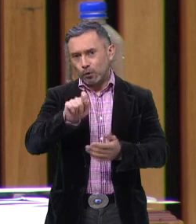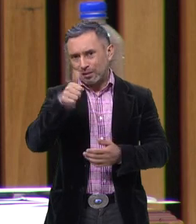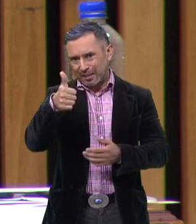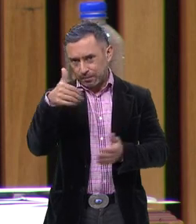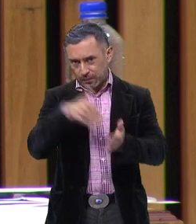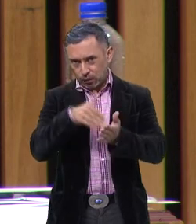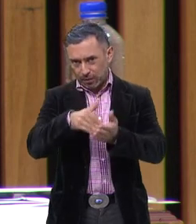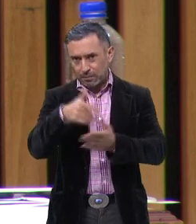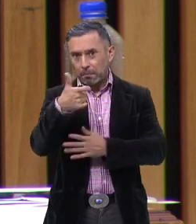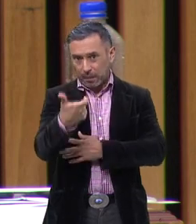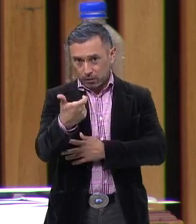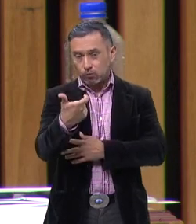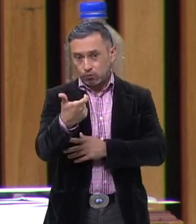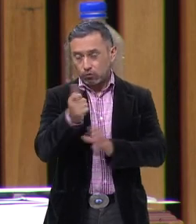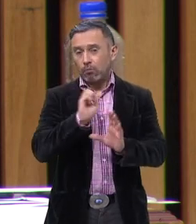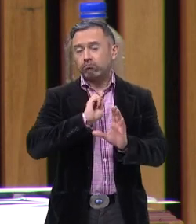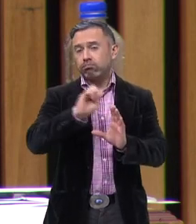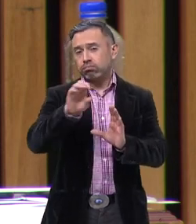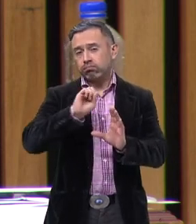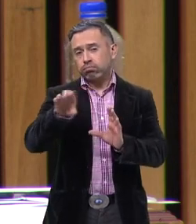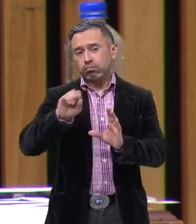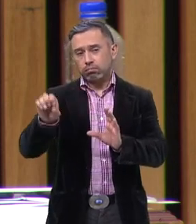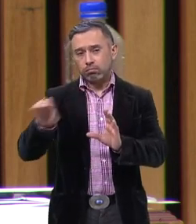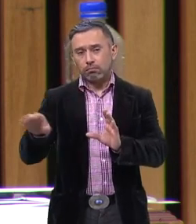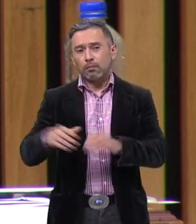hay así una diferencia